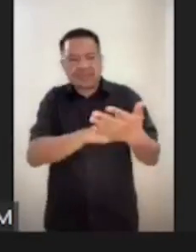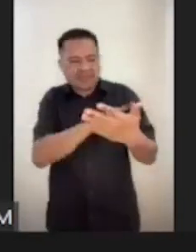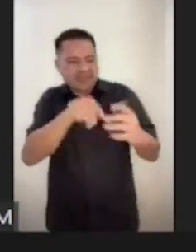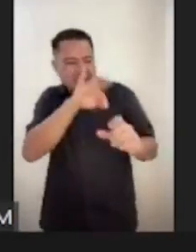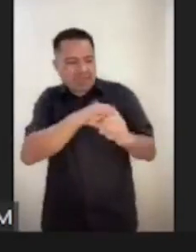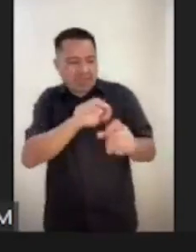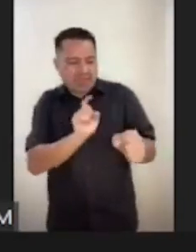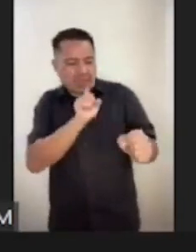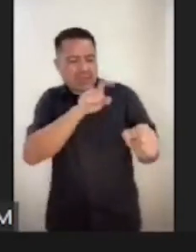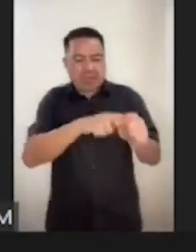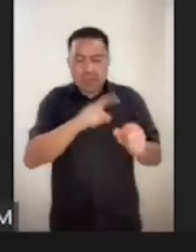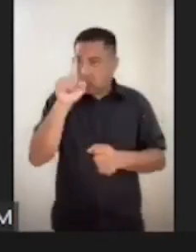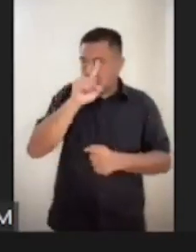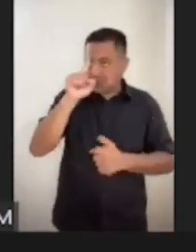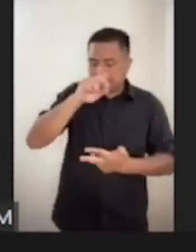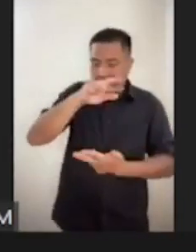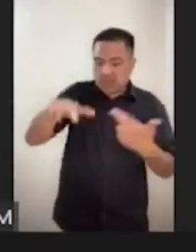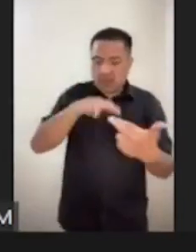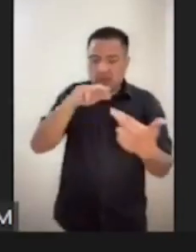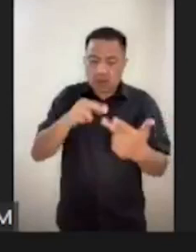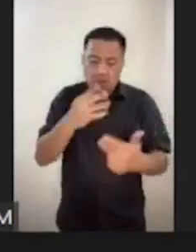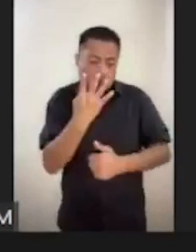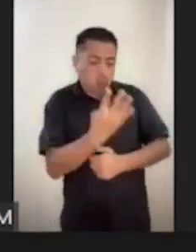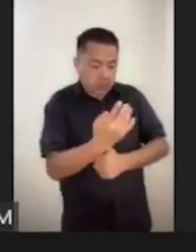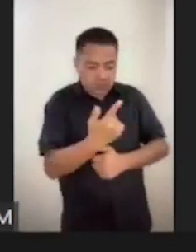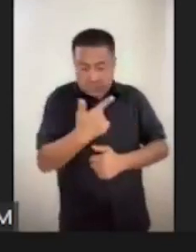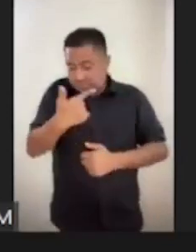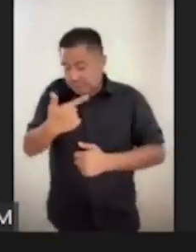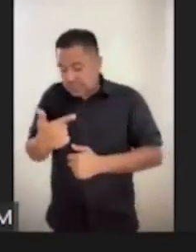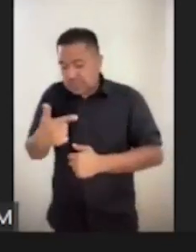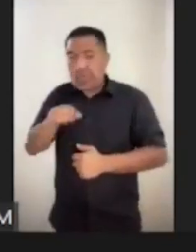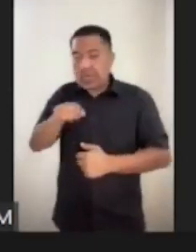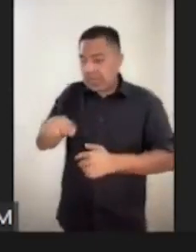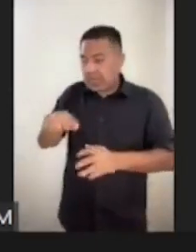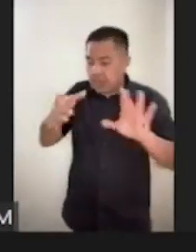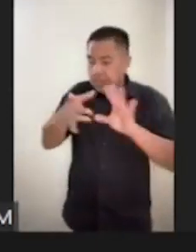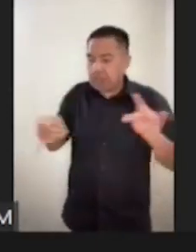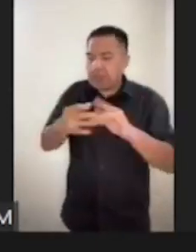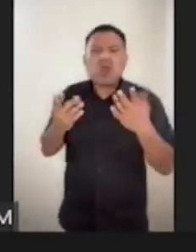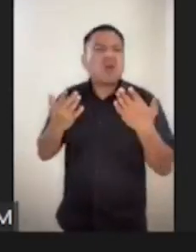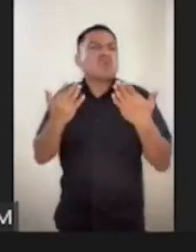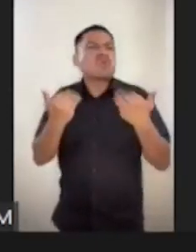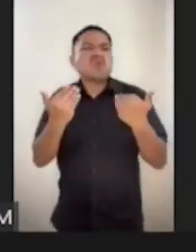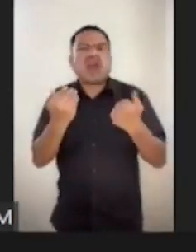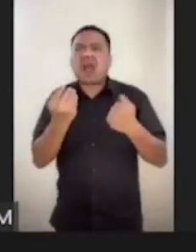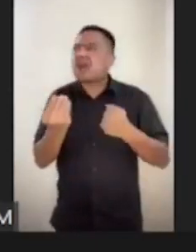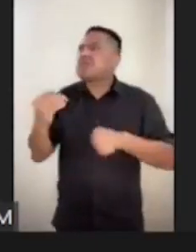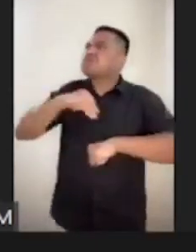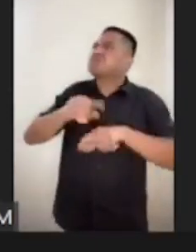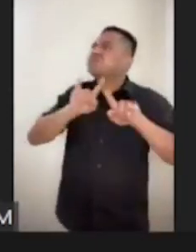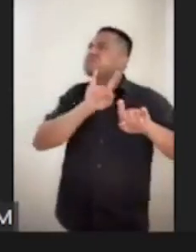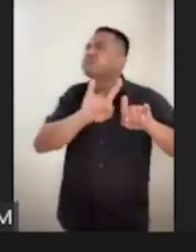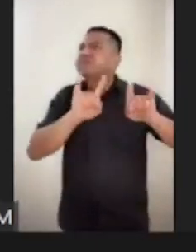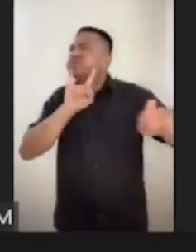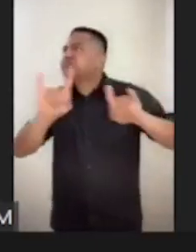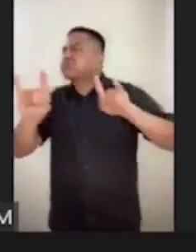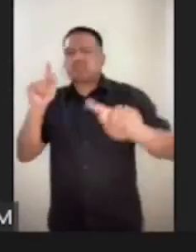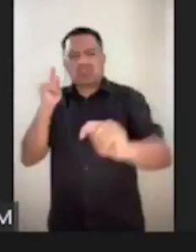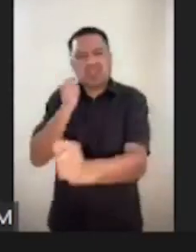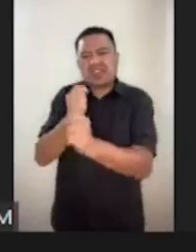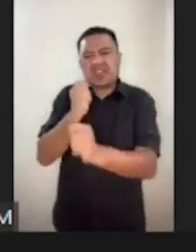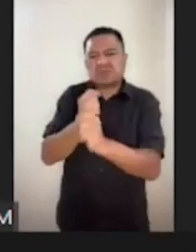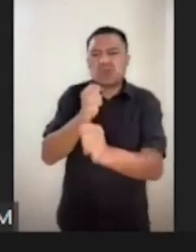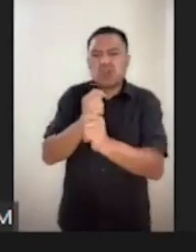electorales adscritos a los consejos distritales 4 y 7, se hizo constar la inexistencia de los espectaculares fijados en unidades de